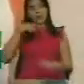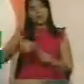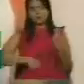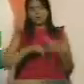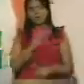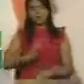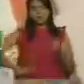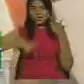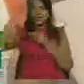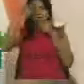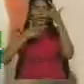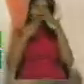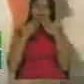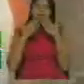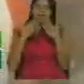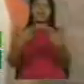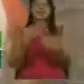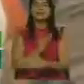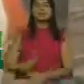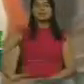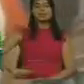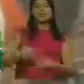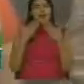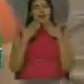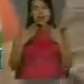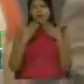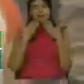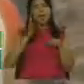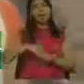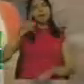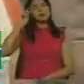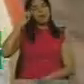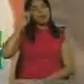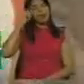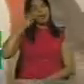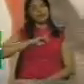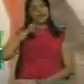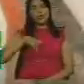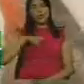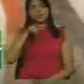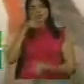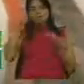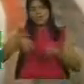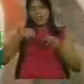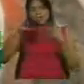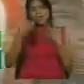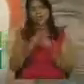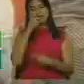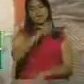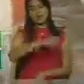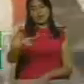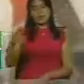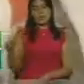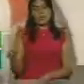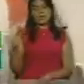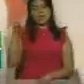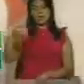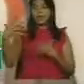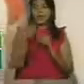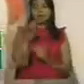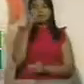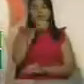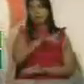nuestro comandante. Gracias, comandante. Gracias por acordarse de nosotros. Usted siempre ha trabajado de la mano con el pueblo y aquí está su